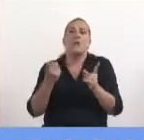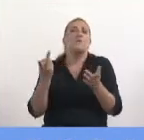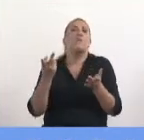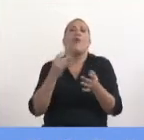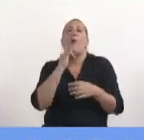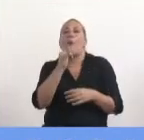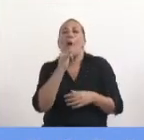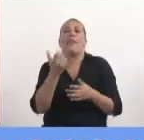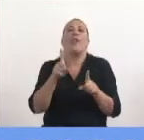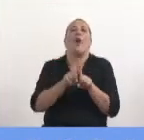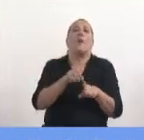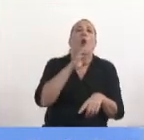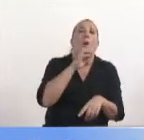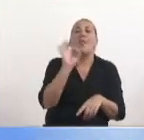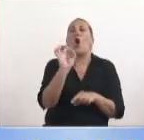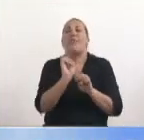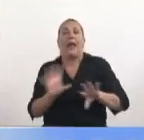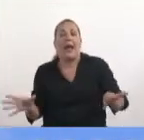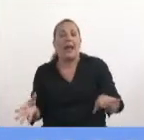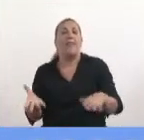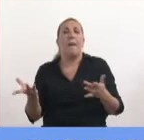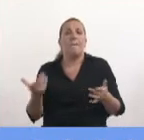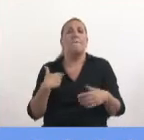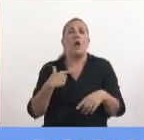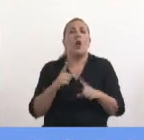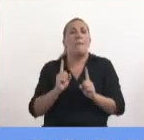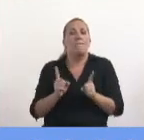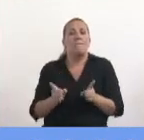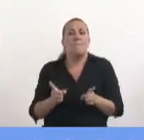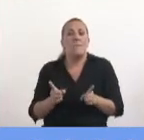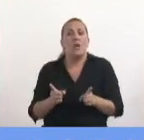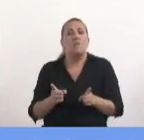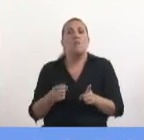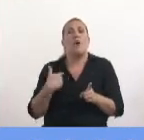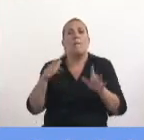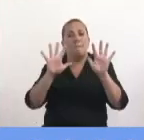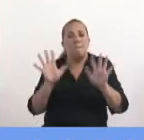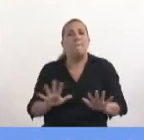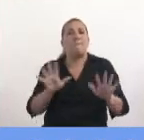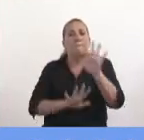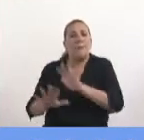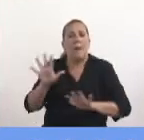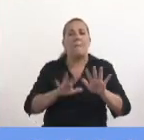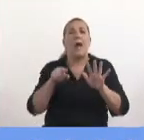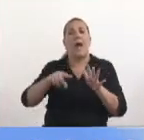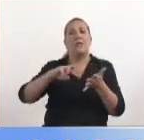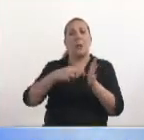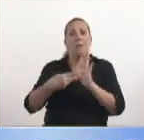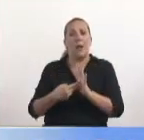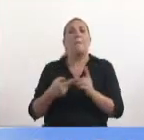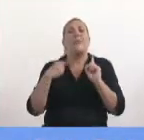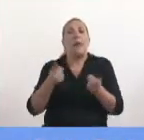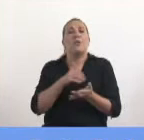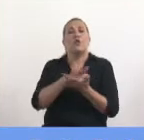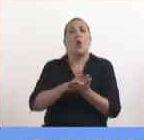como tragedia, como quieran decirlo, pero venimos hace rato elaborando este tipo de problemas y dando también soluciones